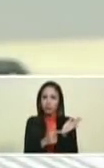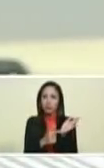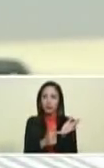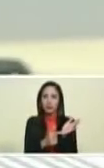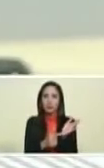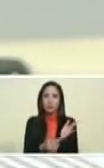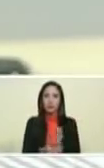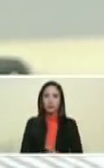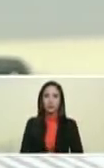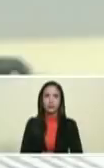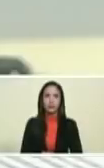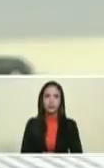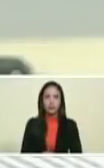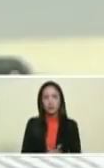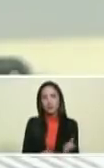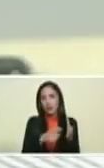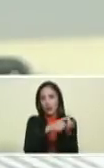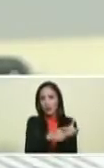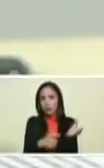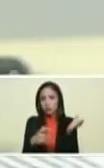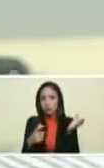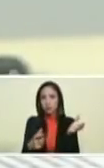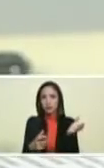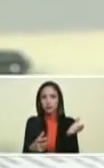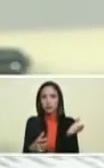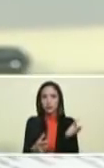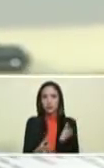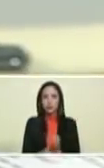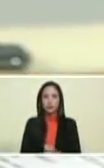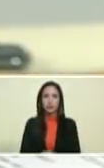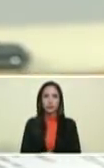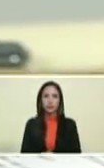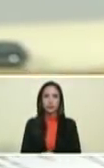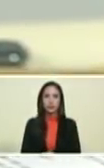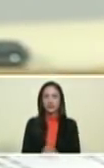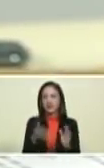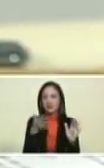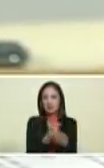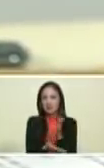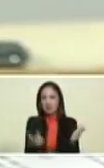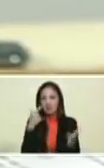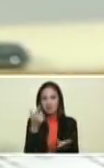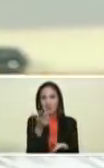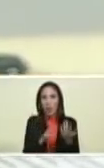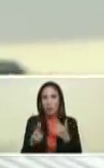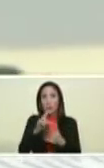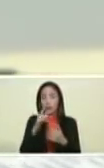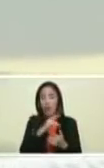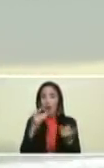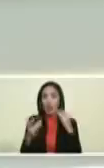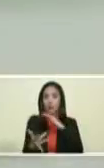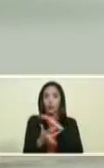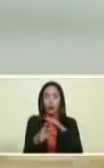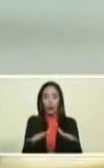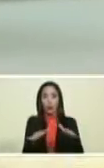mano, un dispositivo portátil que es muy avanzado,